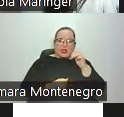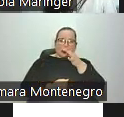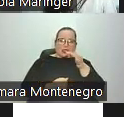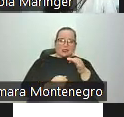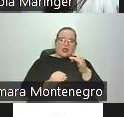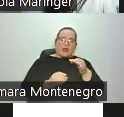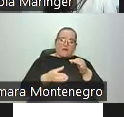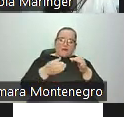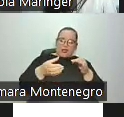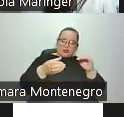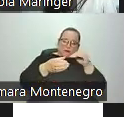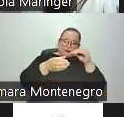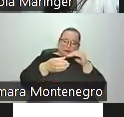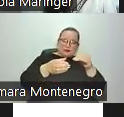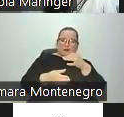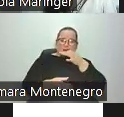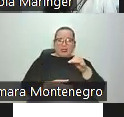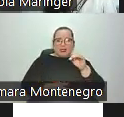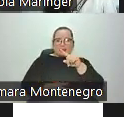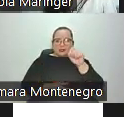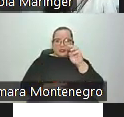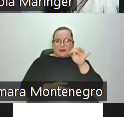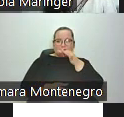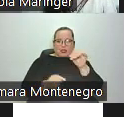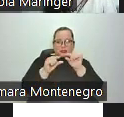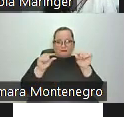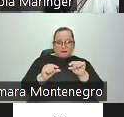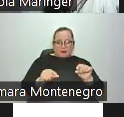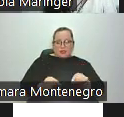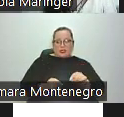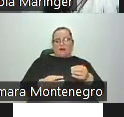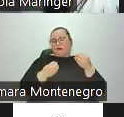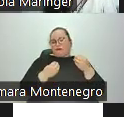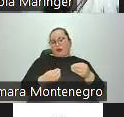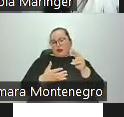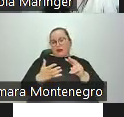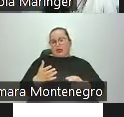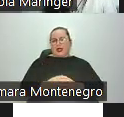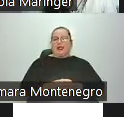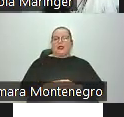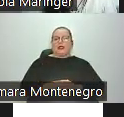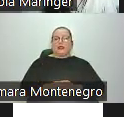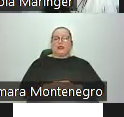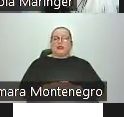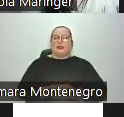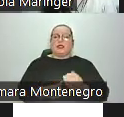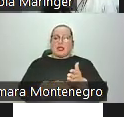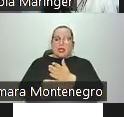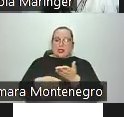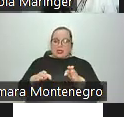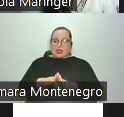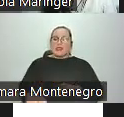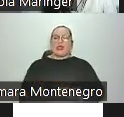lleno. Y Sebastián Cáceres nos habla de autores ahí que son grandes referentes. Y antes de cerrar,